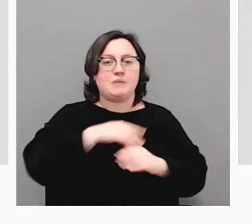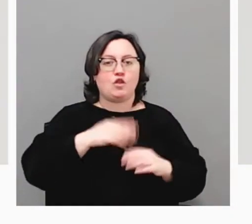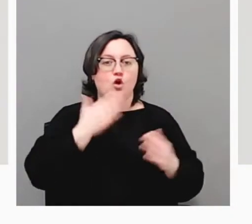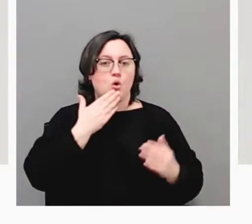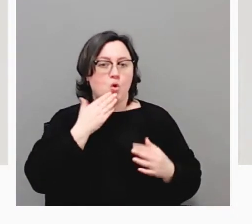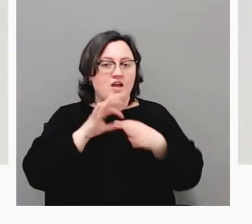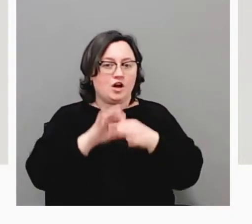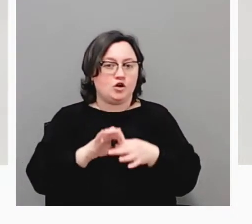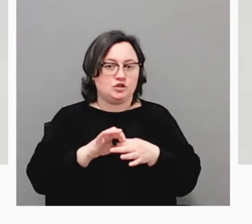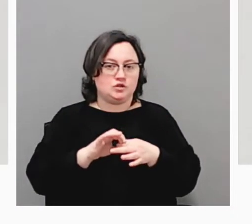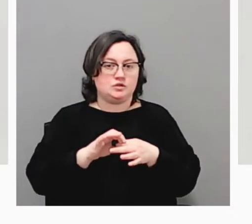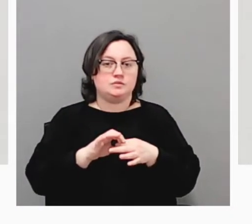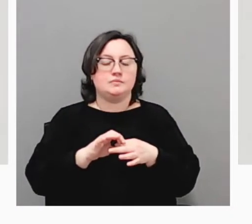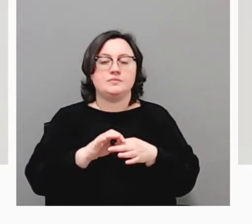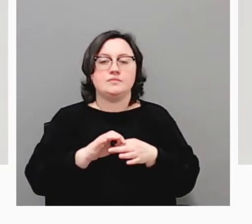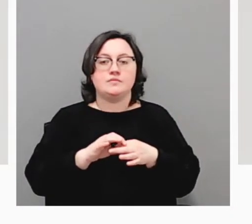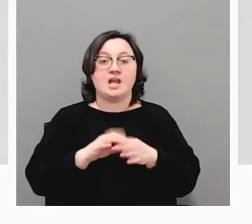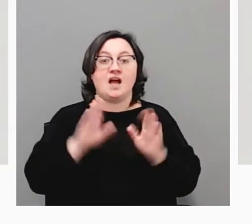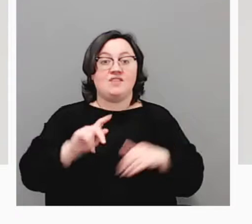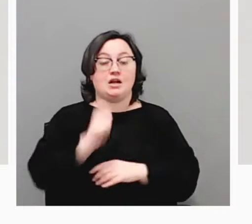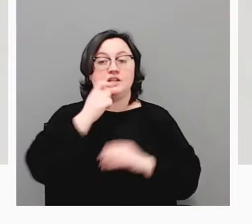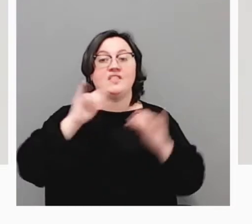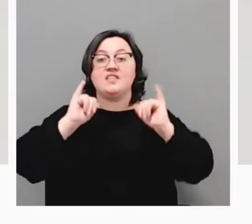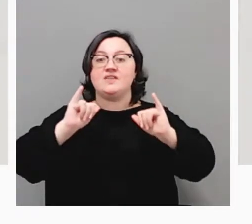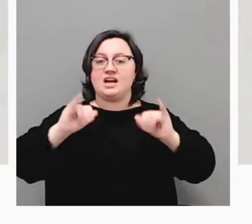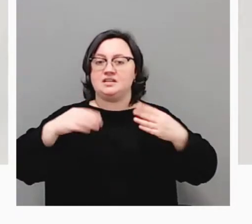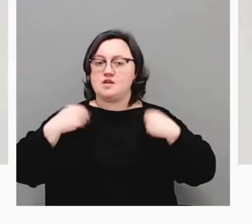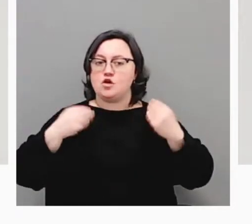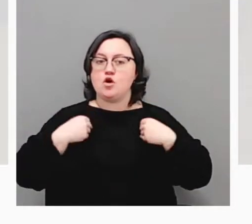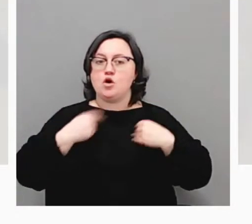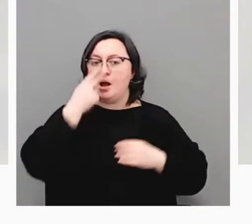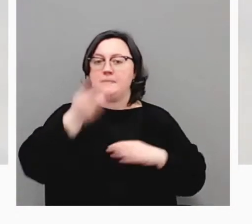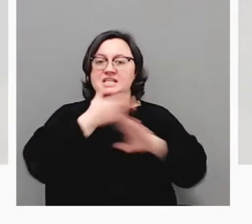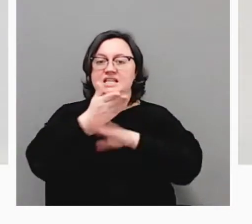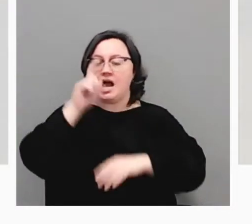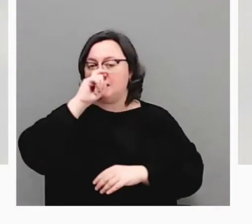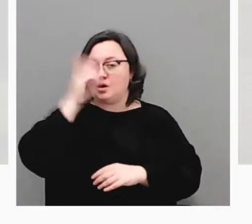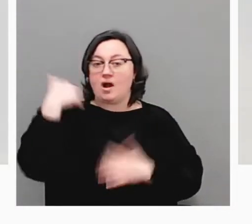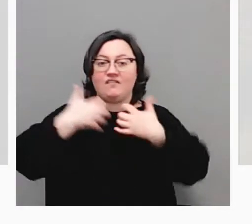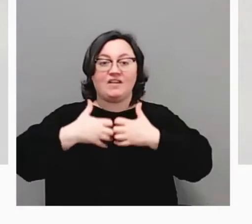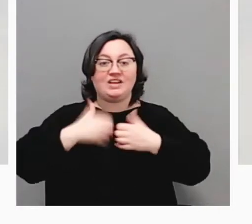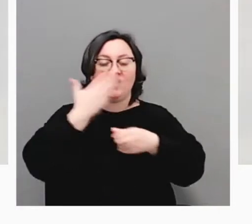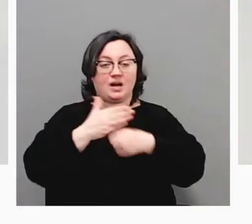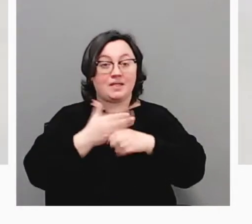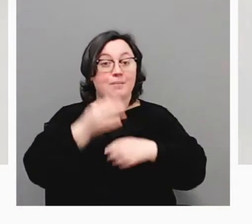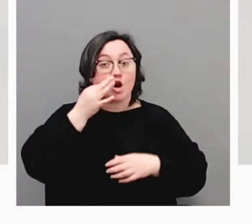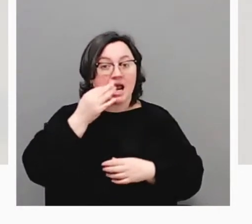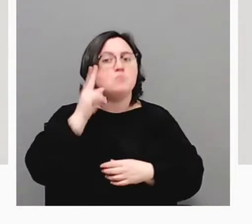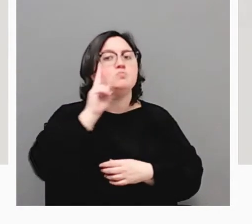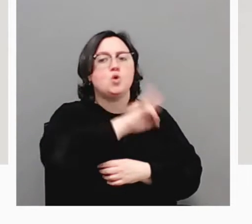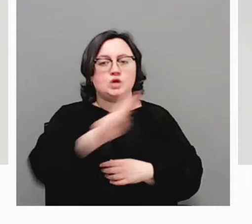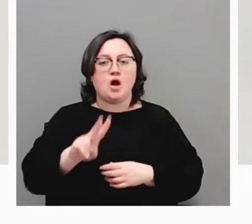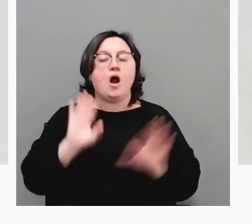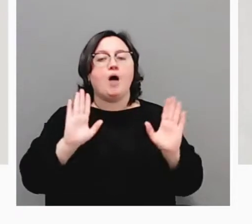y de esa forma pues consiguen que sea divertido la visita a una antigua fábrica que en realidad sí es un museo, aunque